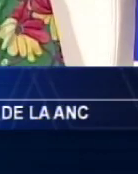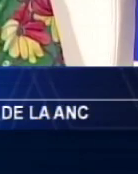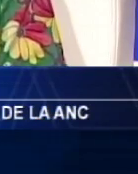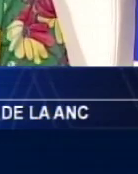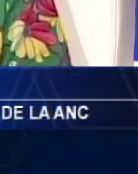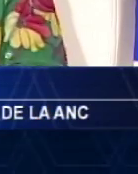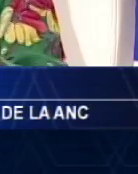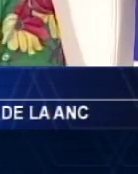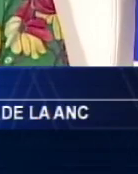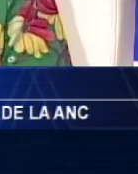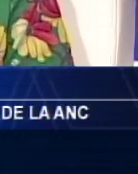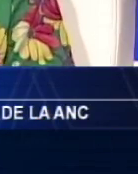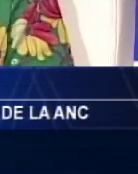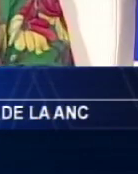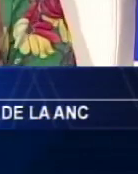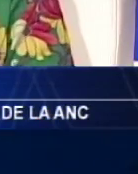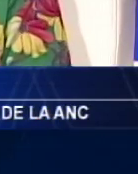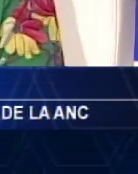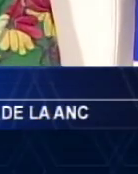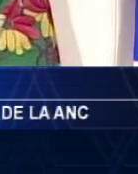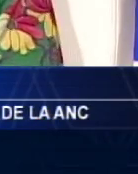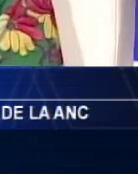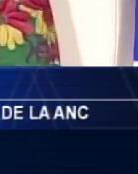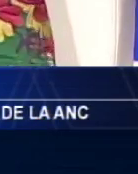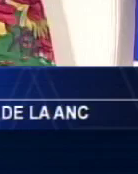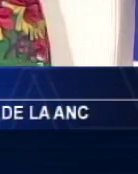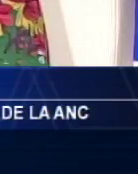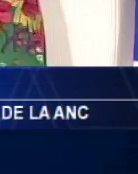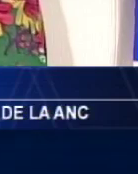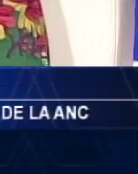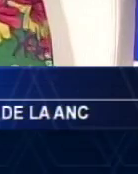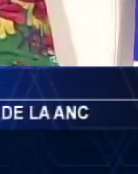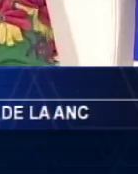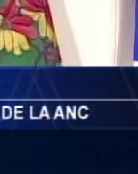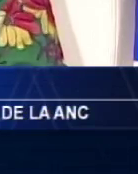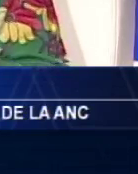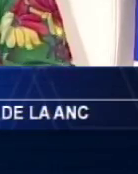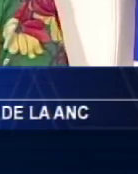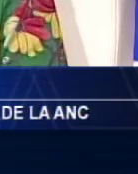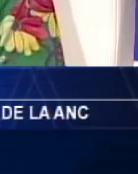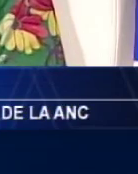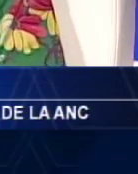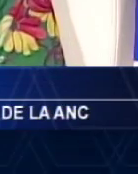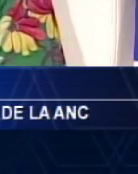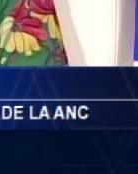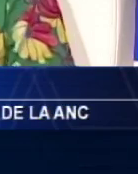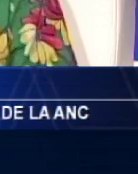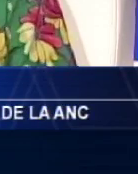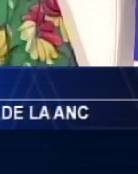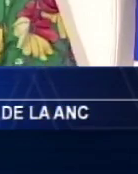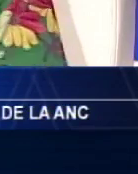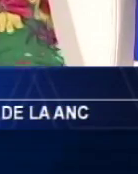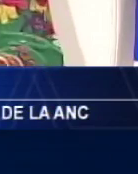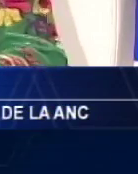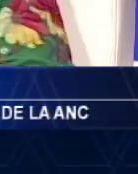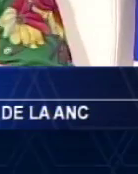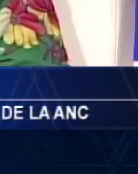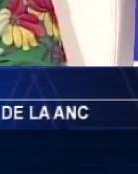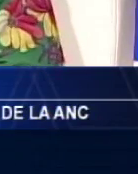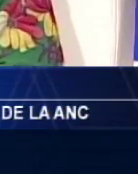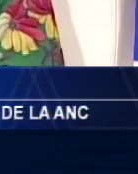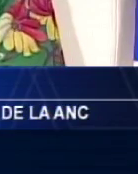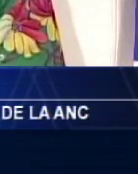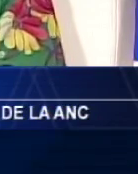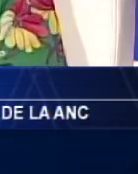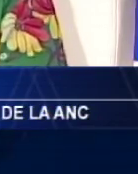de la economía que forma parte de la conspiración contra un proyecto que se ha dado el pueblo de Venezuela. Y en ese sentido,